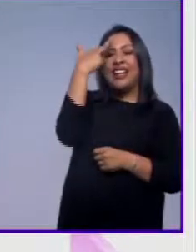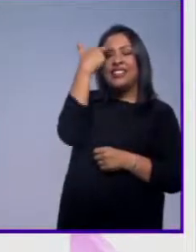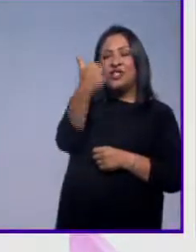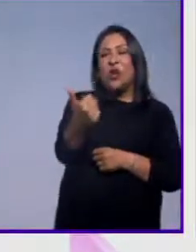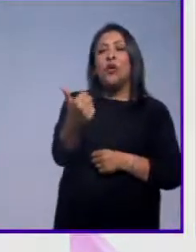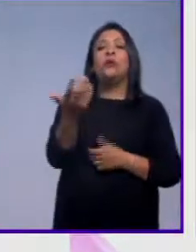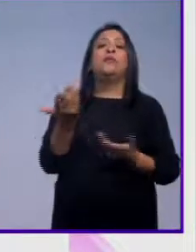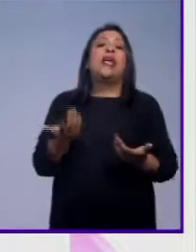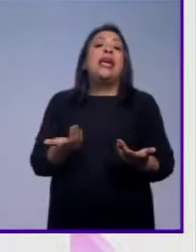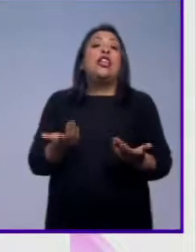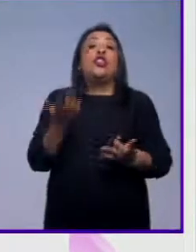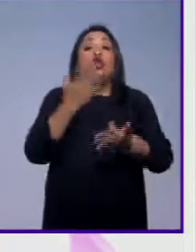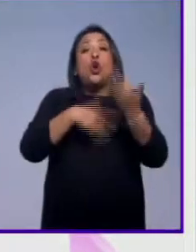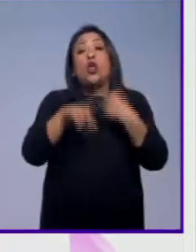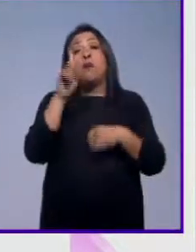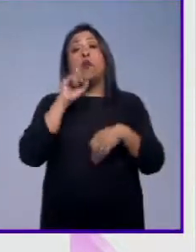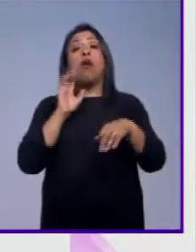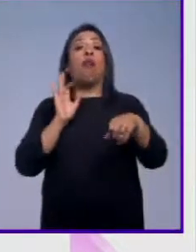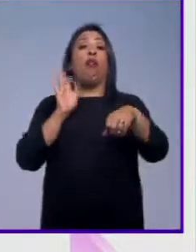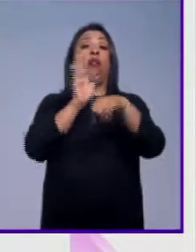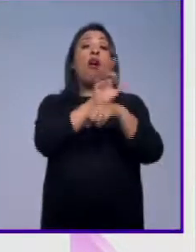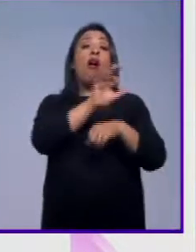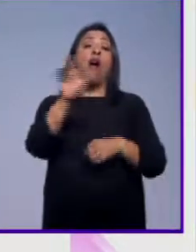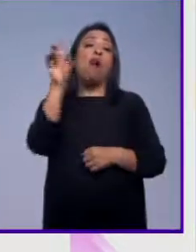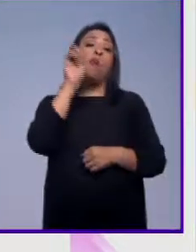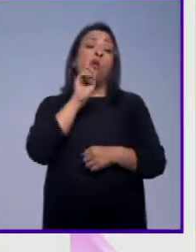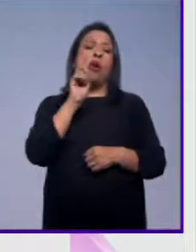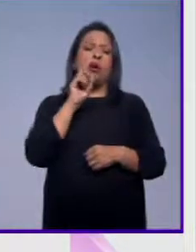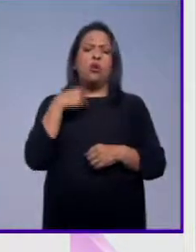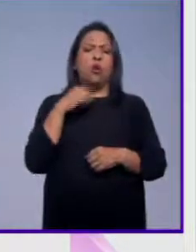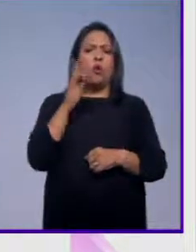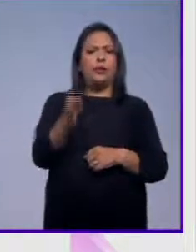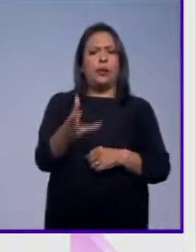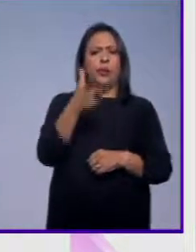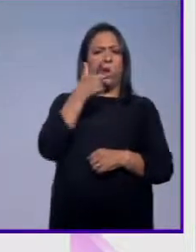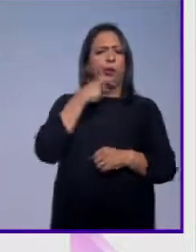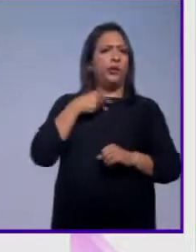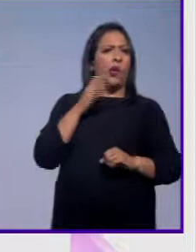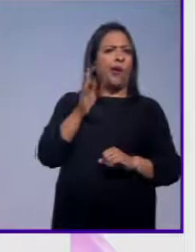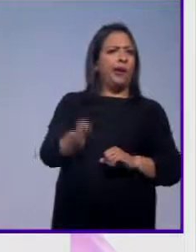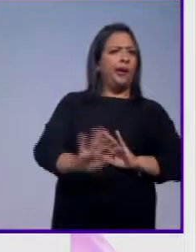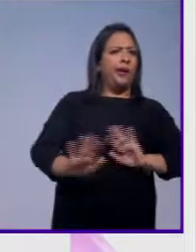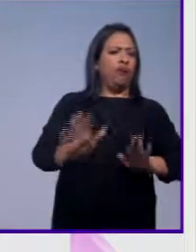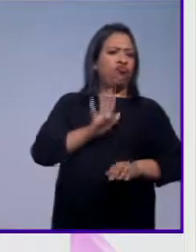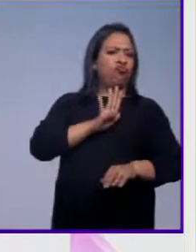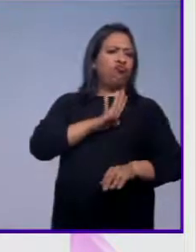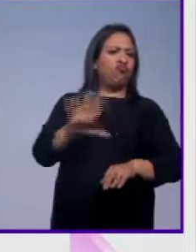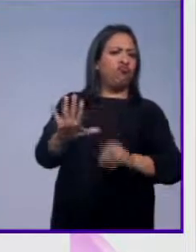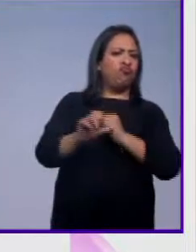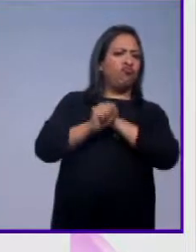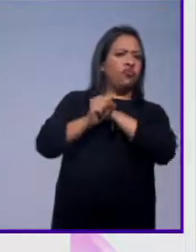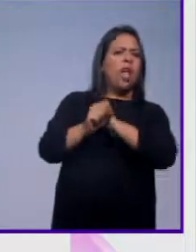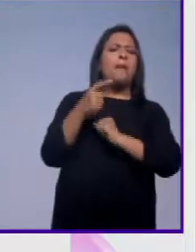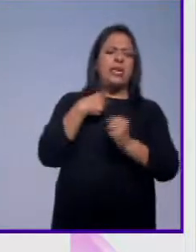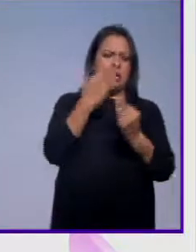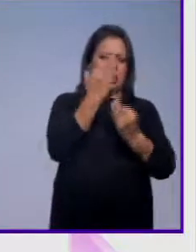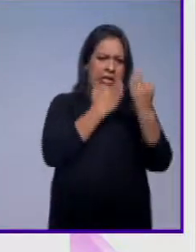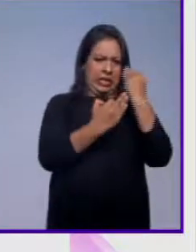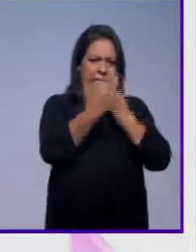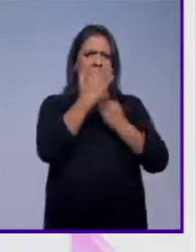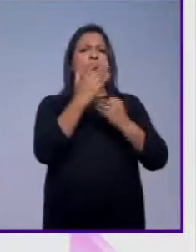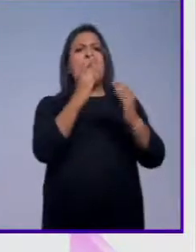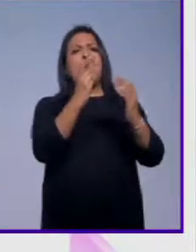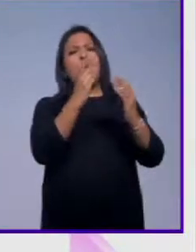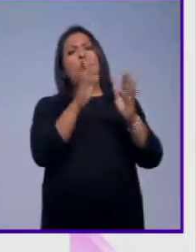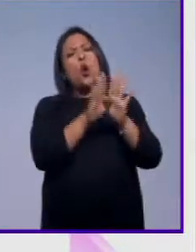todas las feministas que no hemos cedido frente al machismo claro aunque hayamos sido criadas en un contexto machista porque